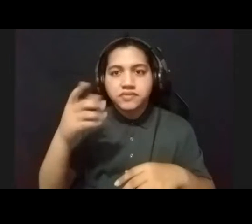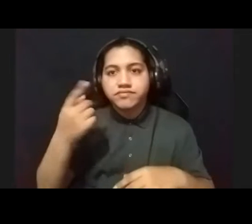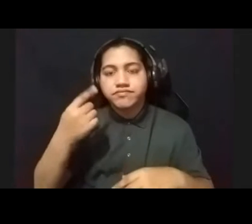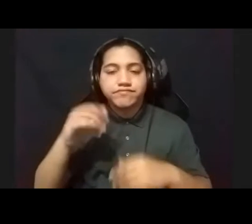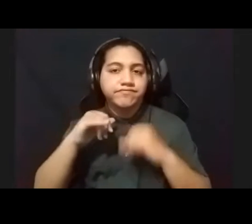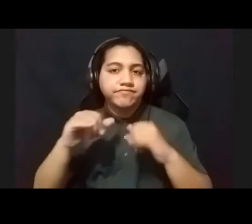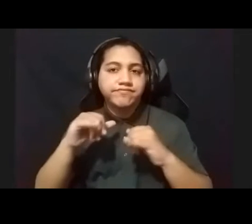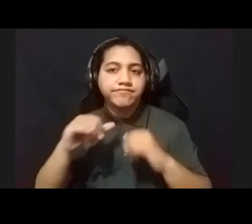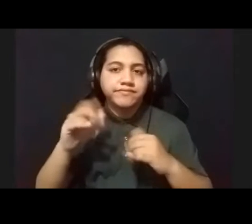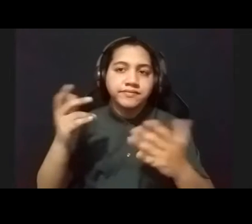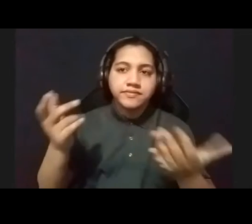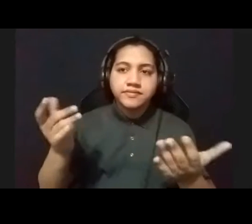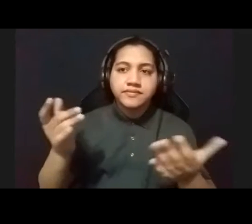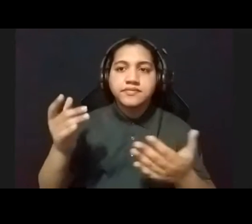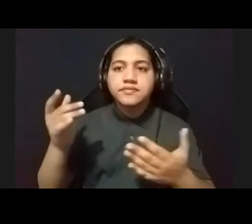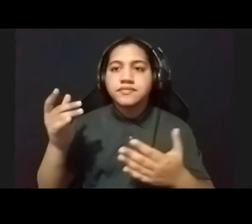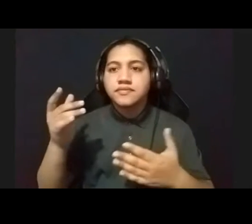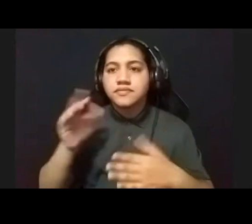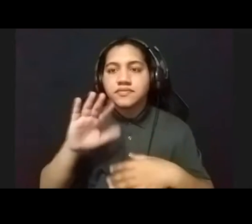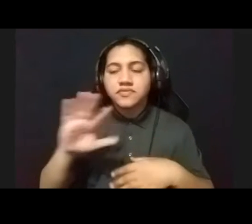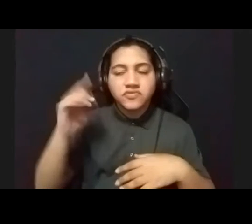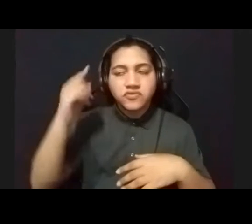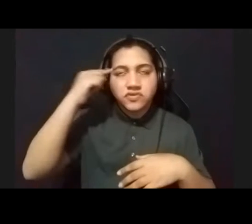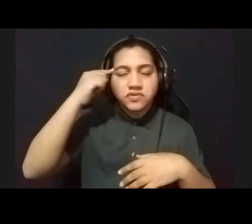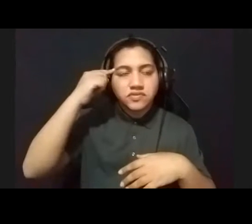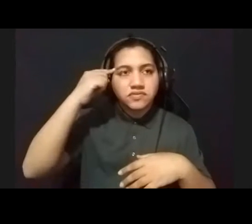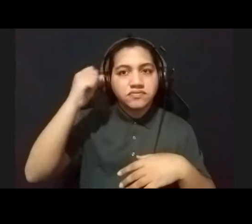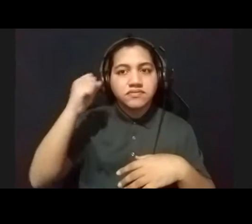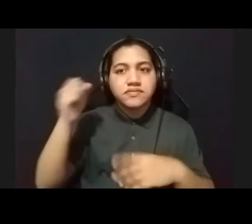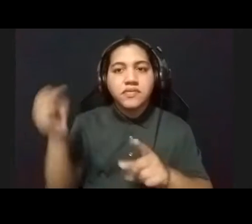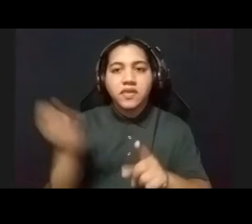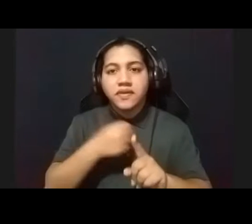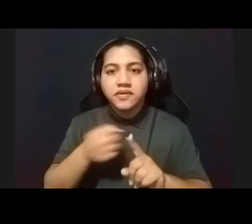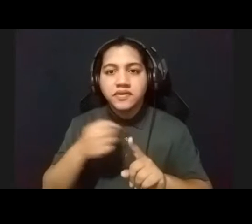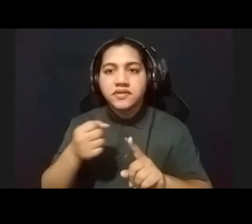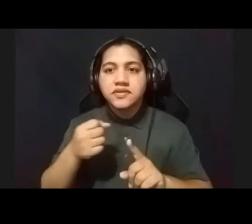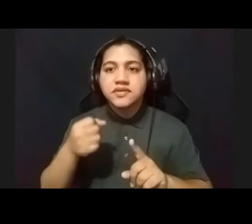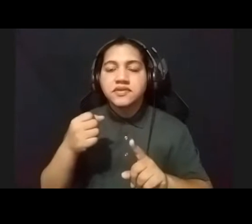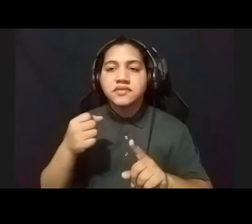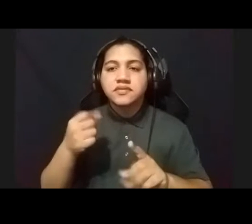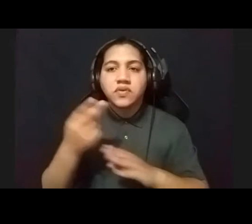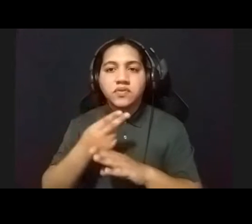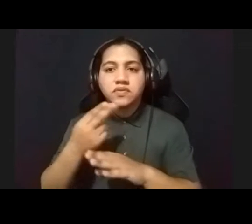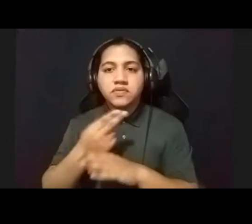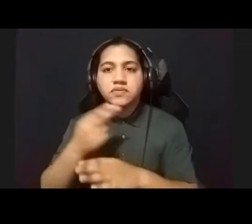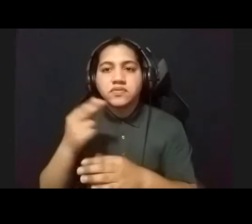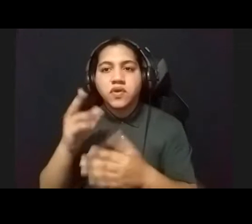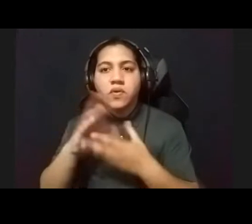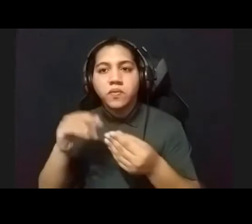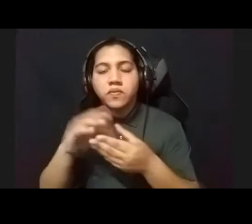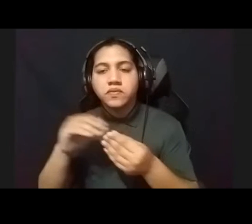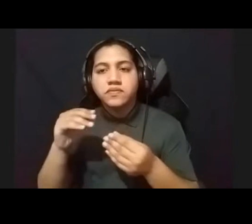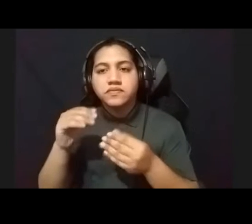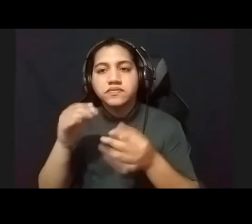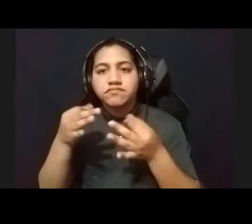trabajaron en cantidad a partir de sus recuerdos de violencia y utilizaron el cuento como forma